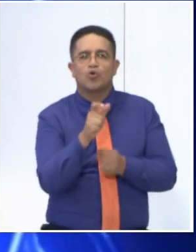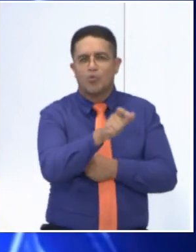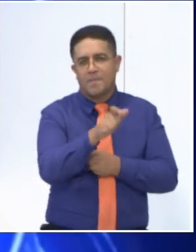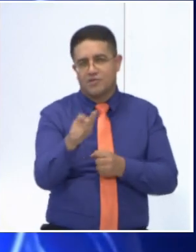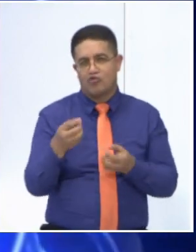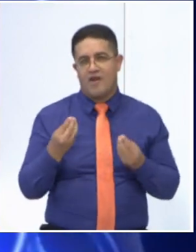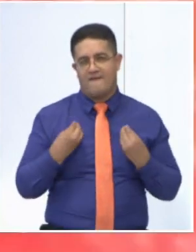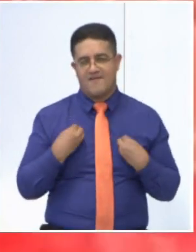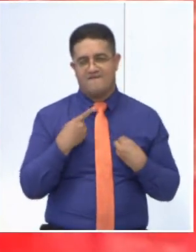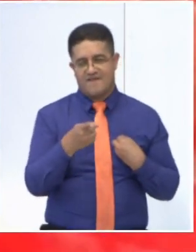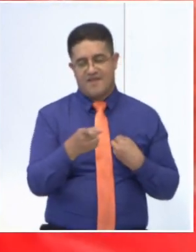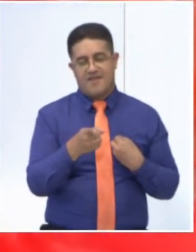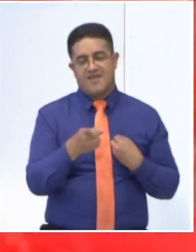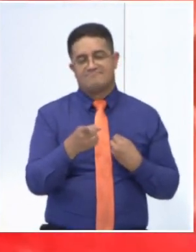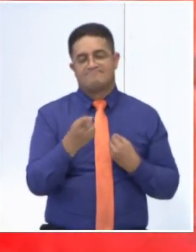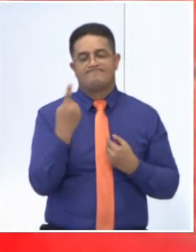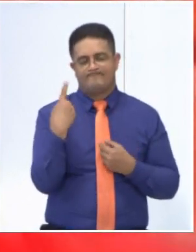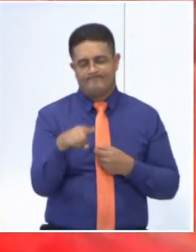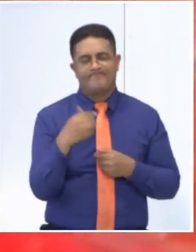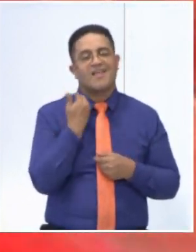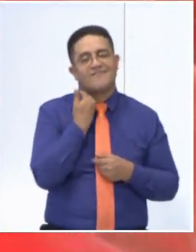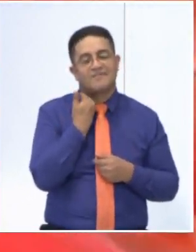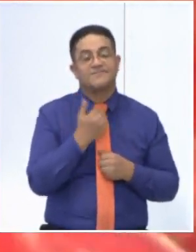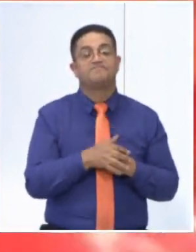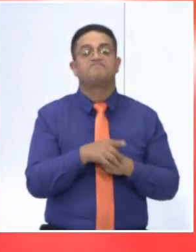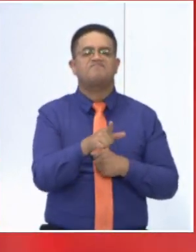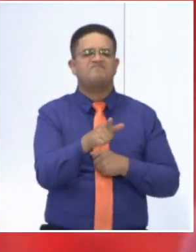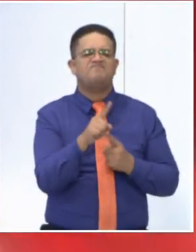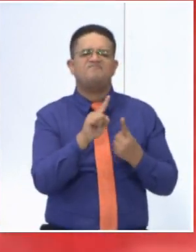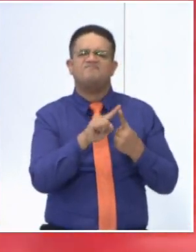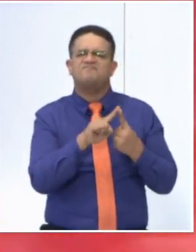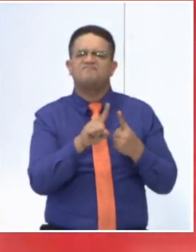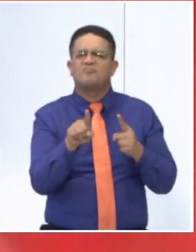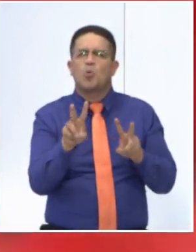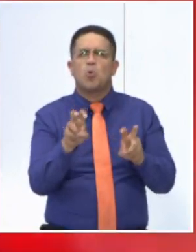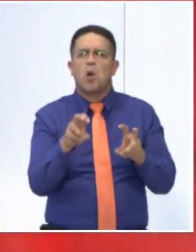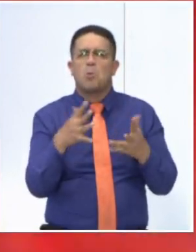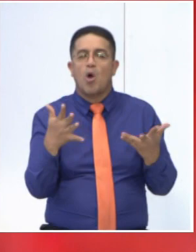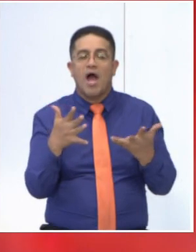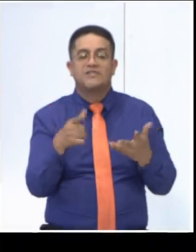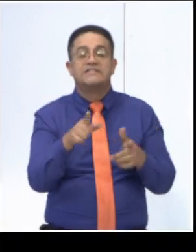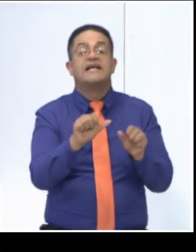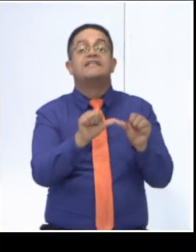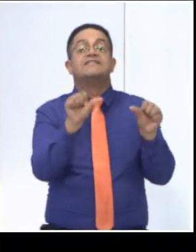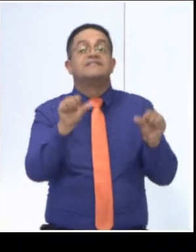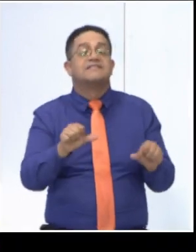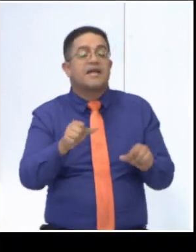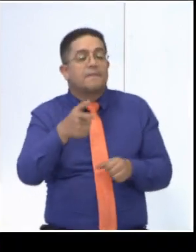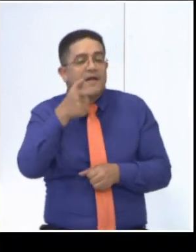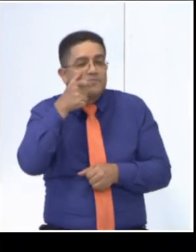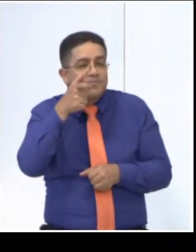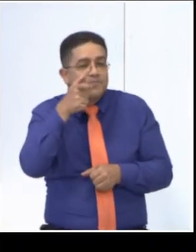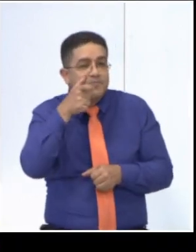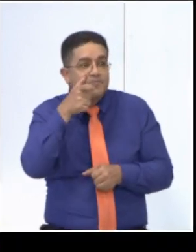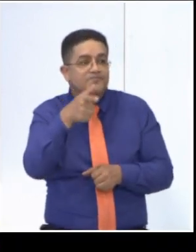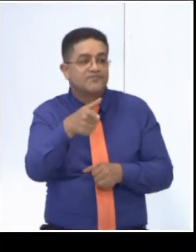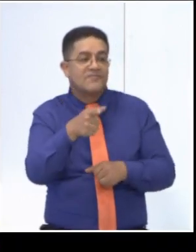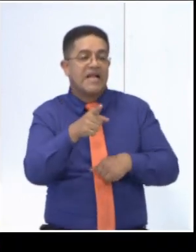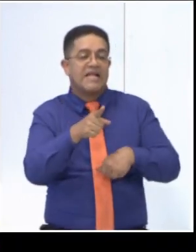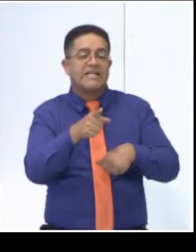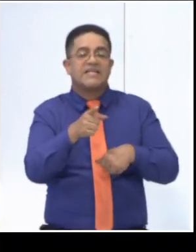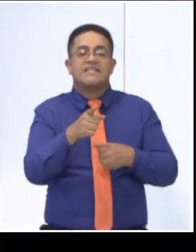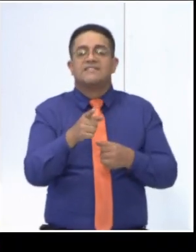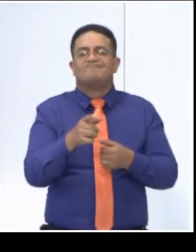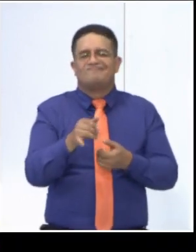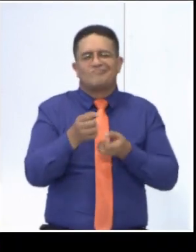con esta condición. Una de las innovaciones más destacadas son los sistemas de monitoreo continuo, que ofrecen en tiempo real